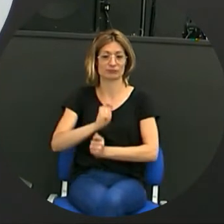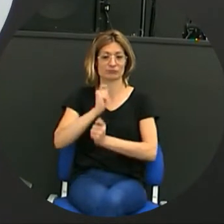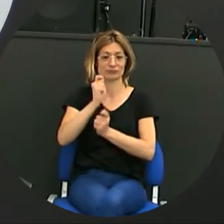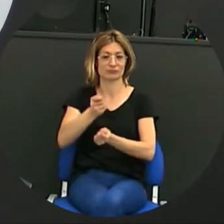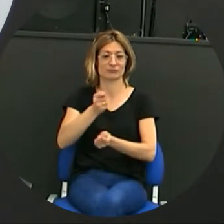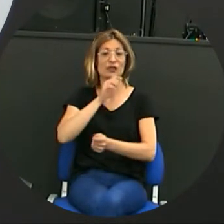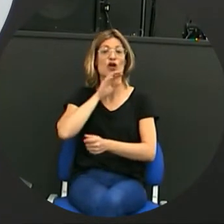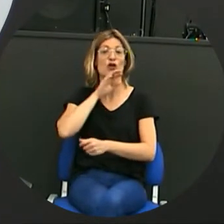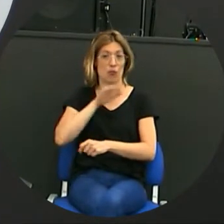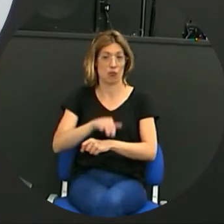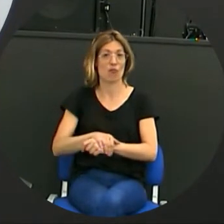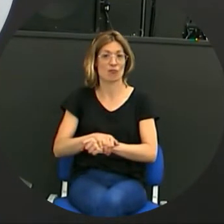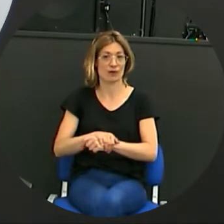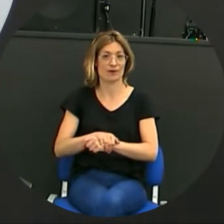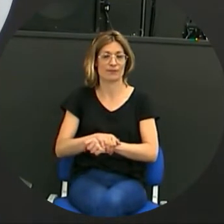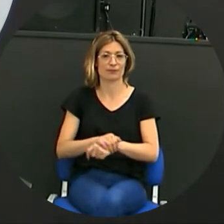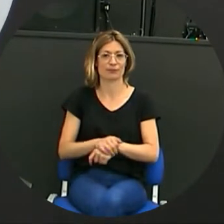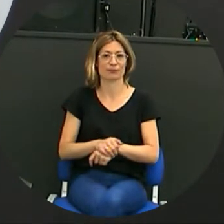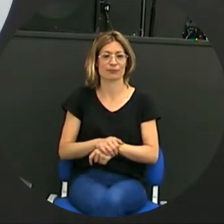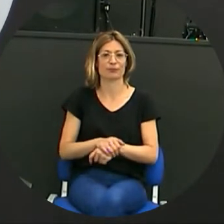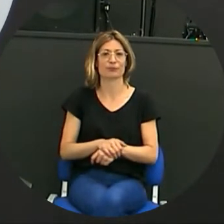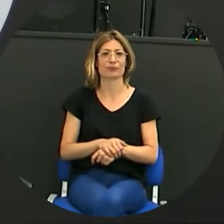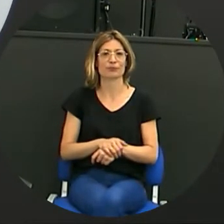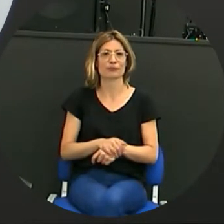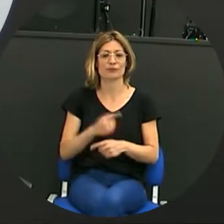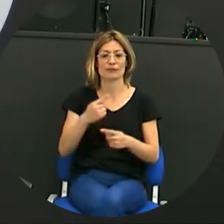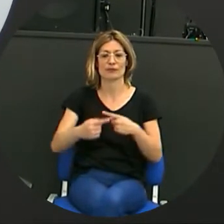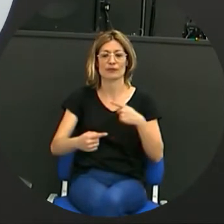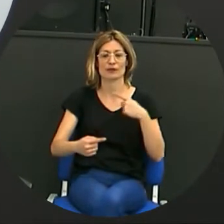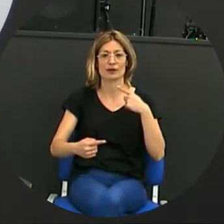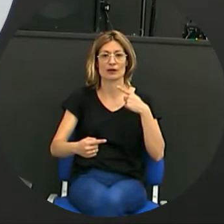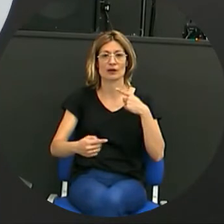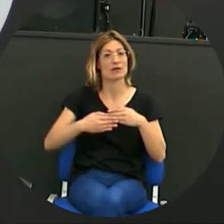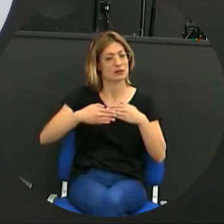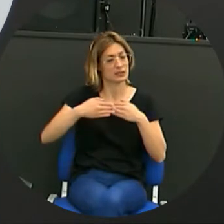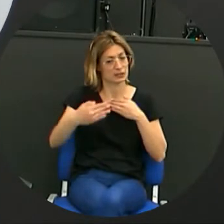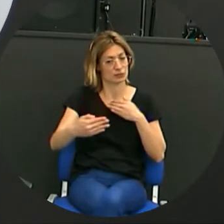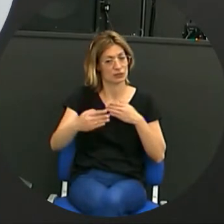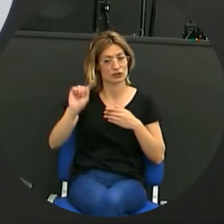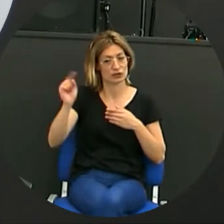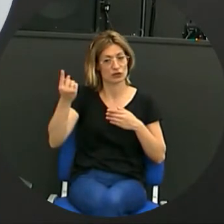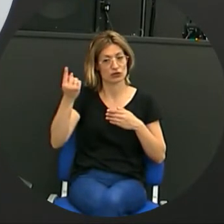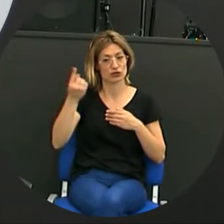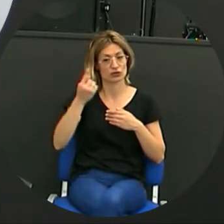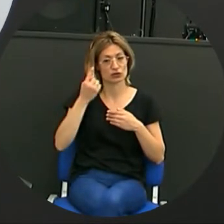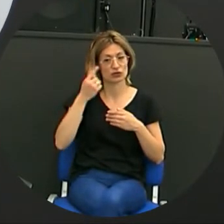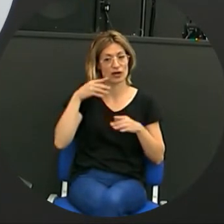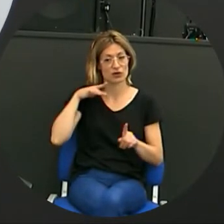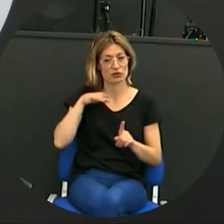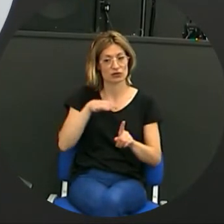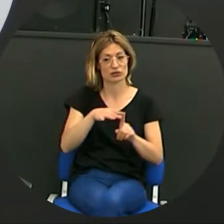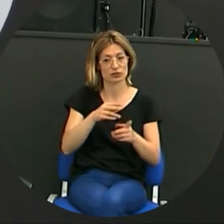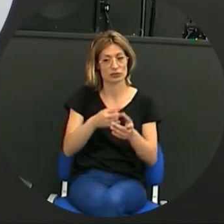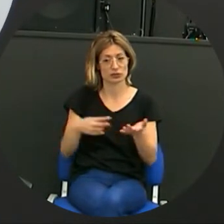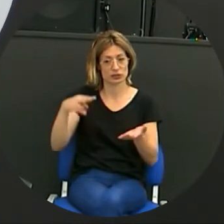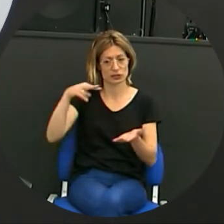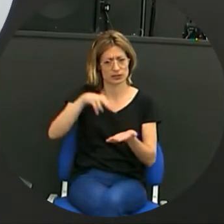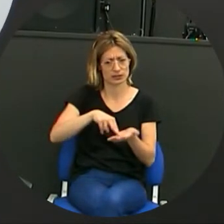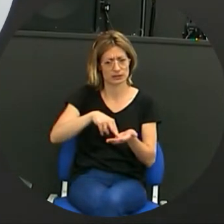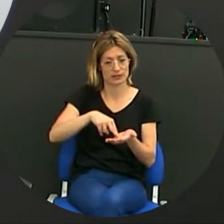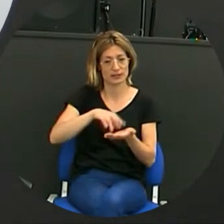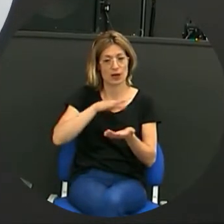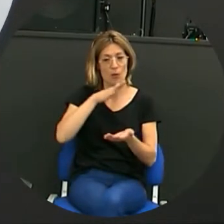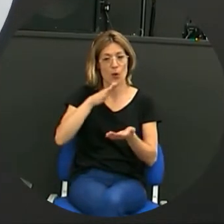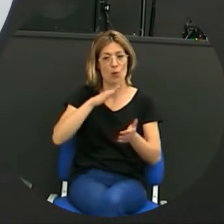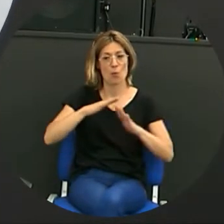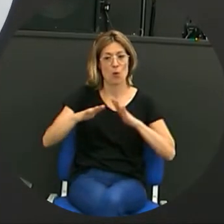cumpliendo. En el 26, ¿qué es lo que aconteció? Que Dios, que levanta a los discípulos para hacer el movimiento de la palabra y de la